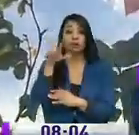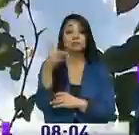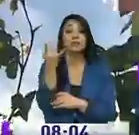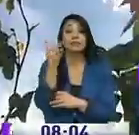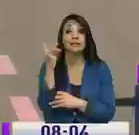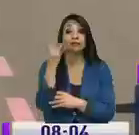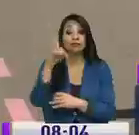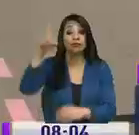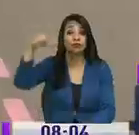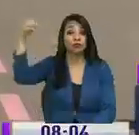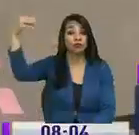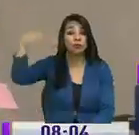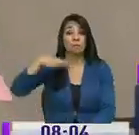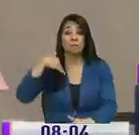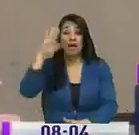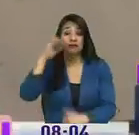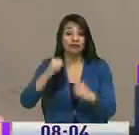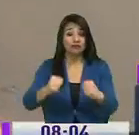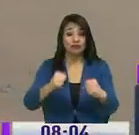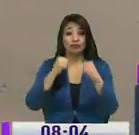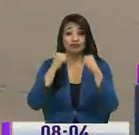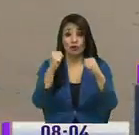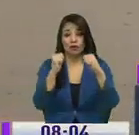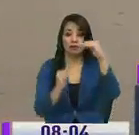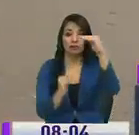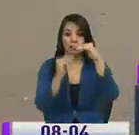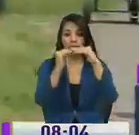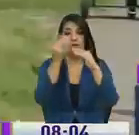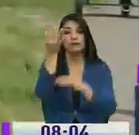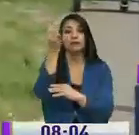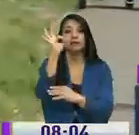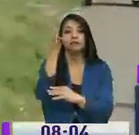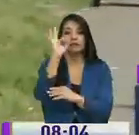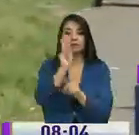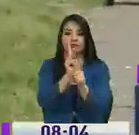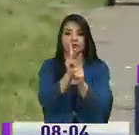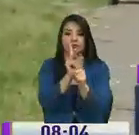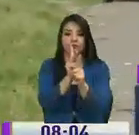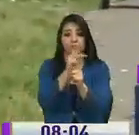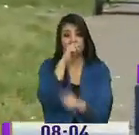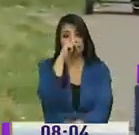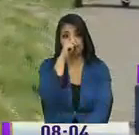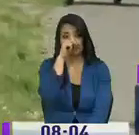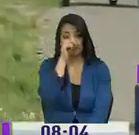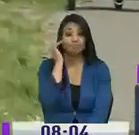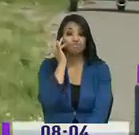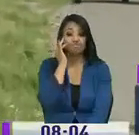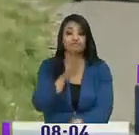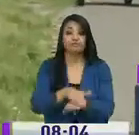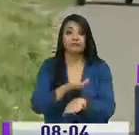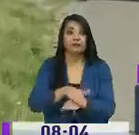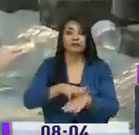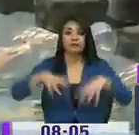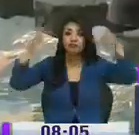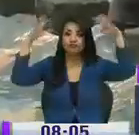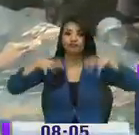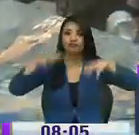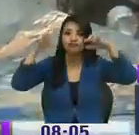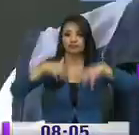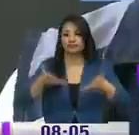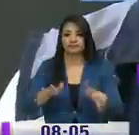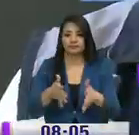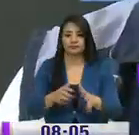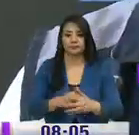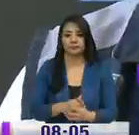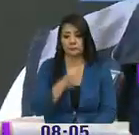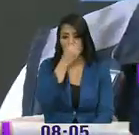el índice más alto de radiación UV llegó a 19 puntos, pronóstico poco inusual debido a la falta de precipitaciones.